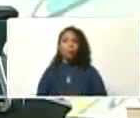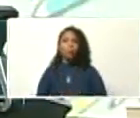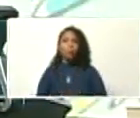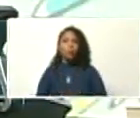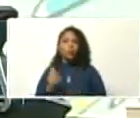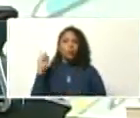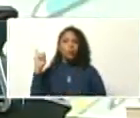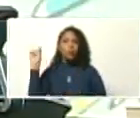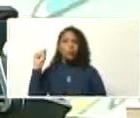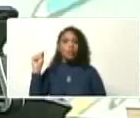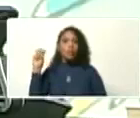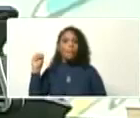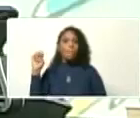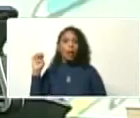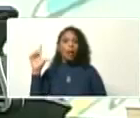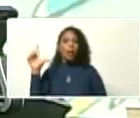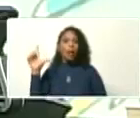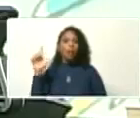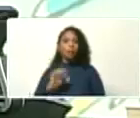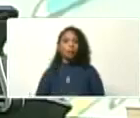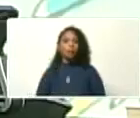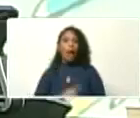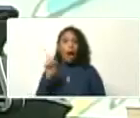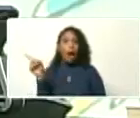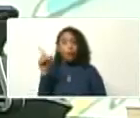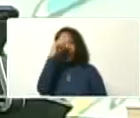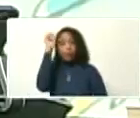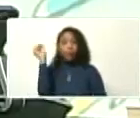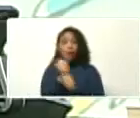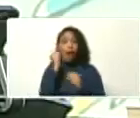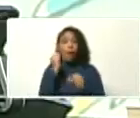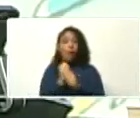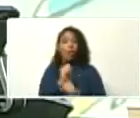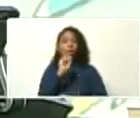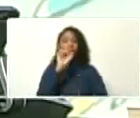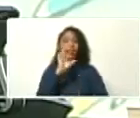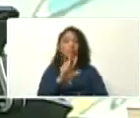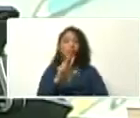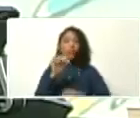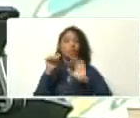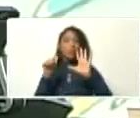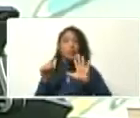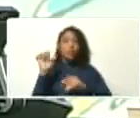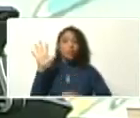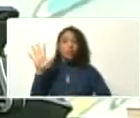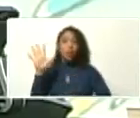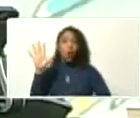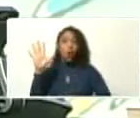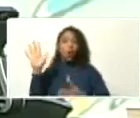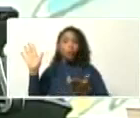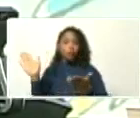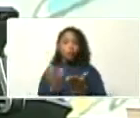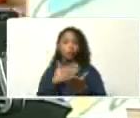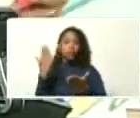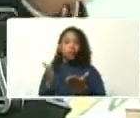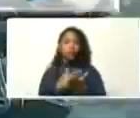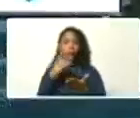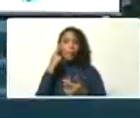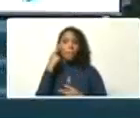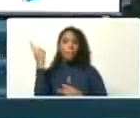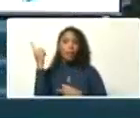Ismael Hernández, este es un trabajo de 365 páginas. Miren cómo se